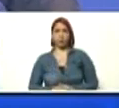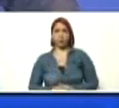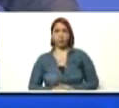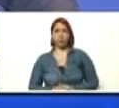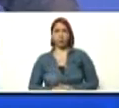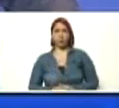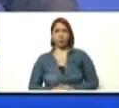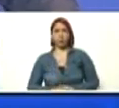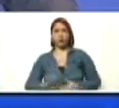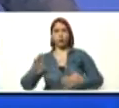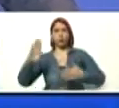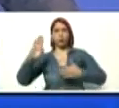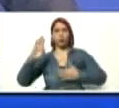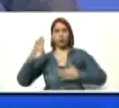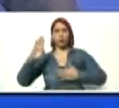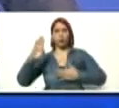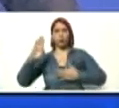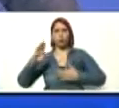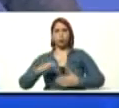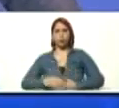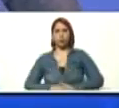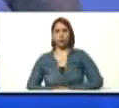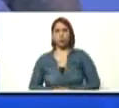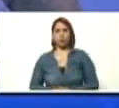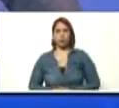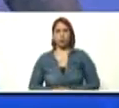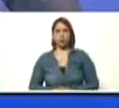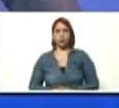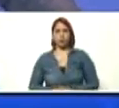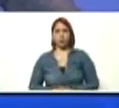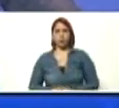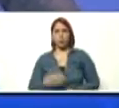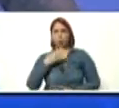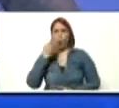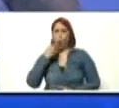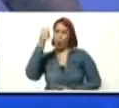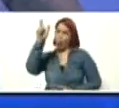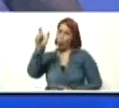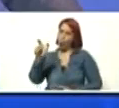en la juramentación de este joven